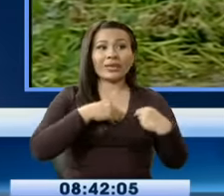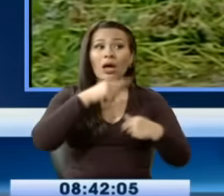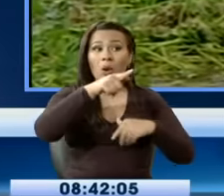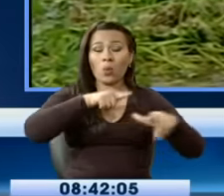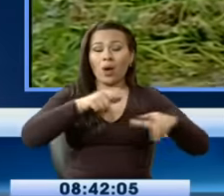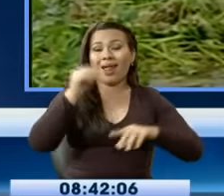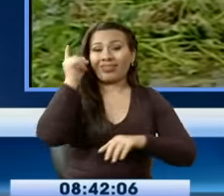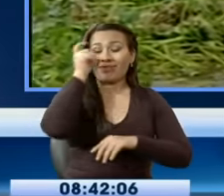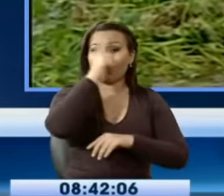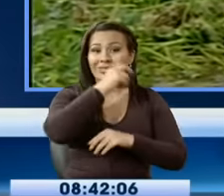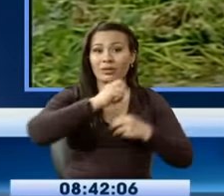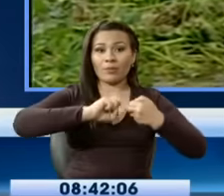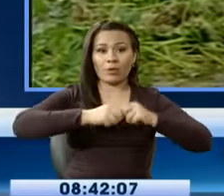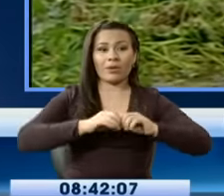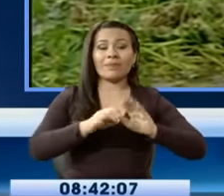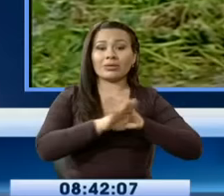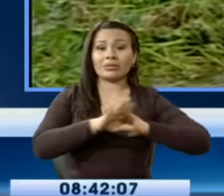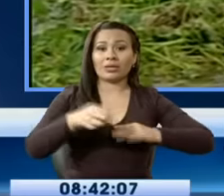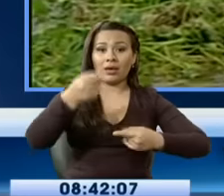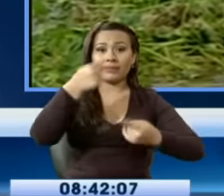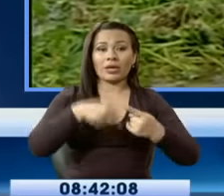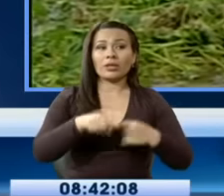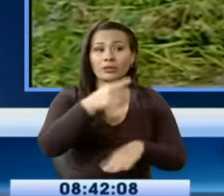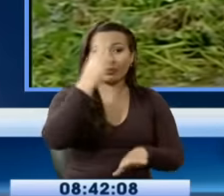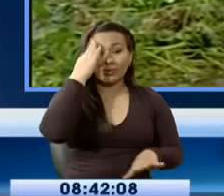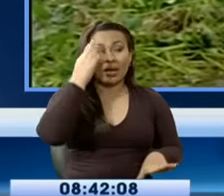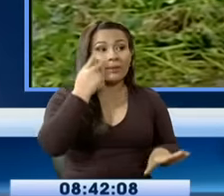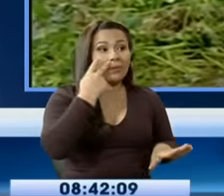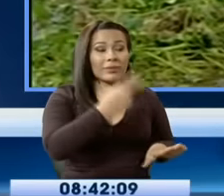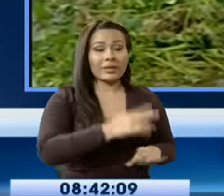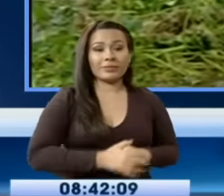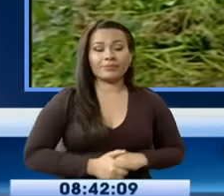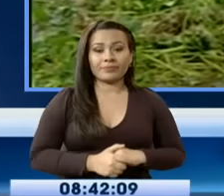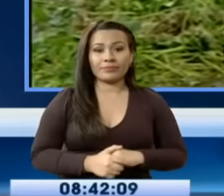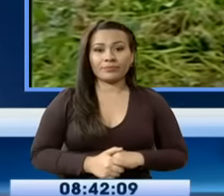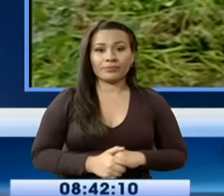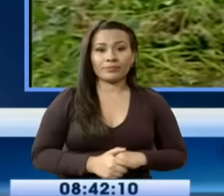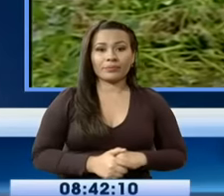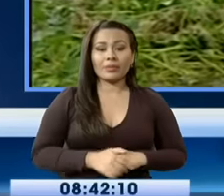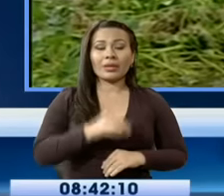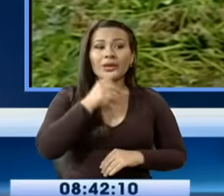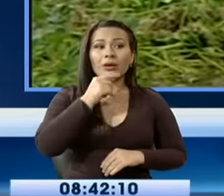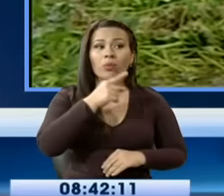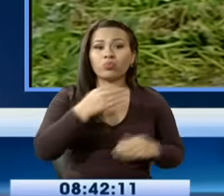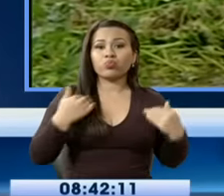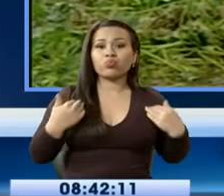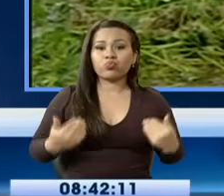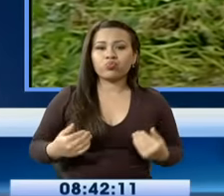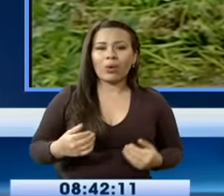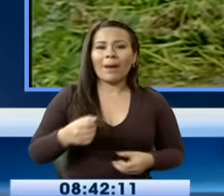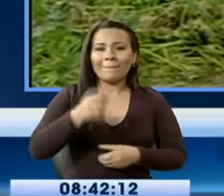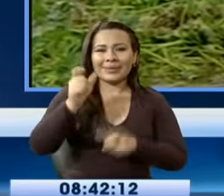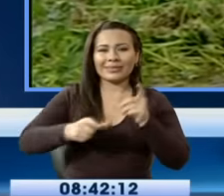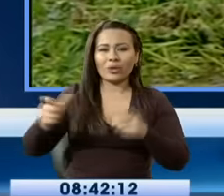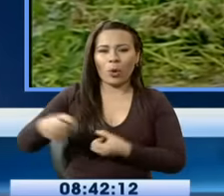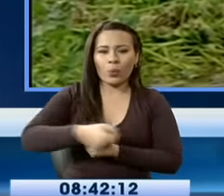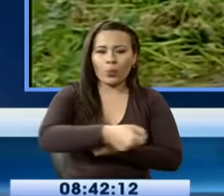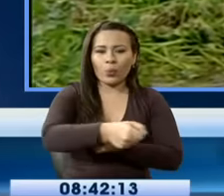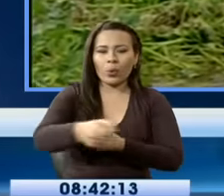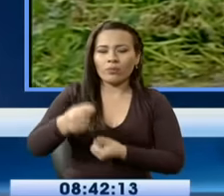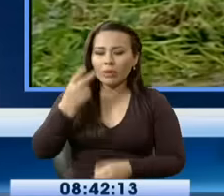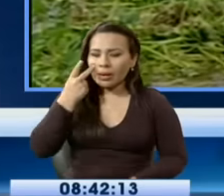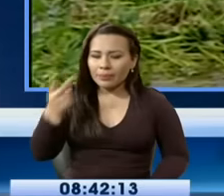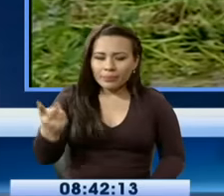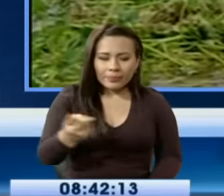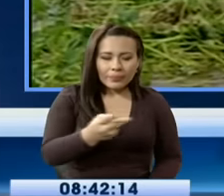presenta bastante delicada. Ya comienzan los, como tú bien nos has señalado, y ahí estaba el señor del Cuerpo de Bomberos a cubrir pues